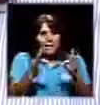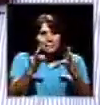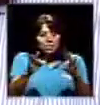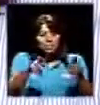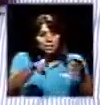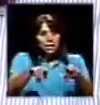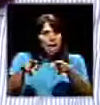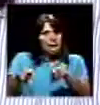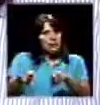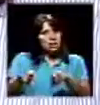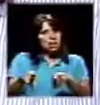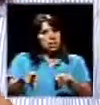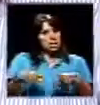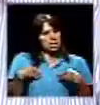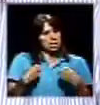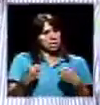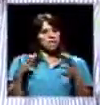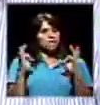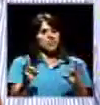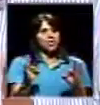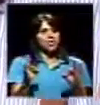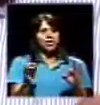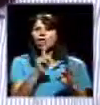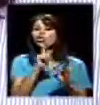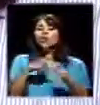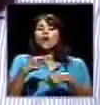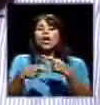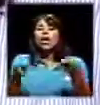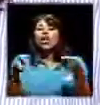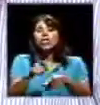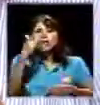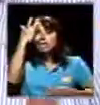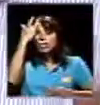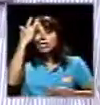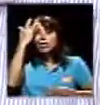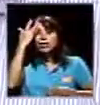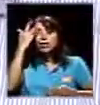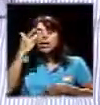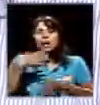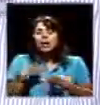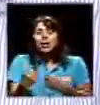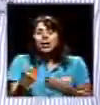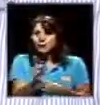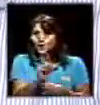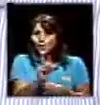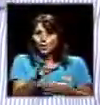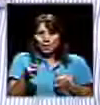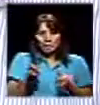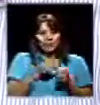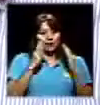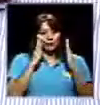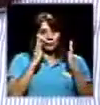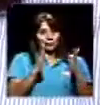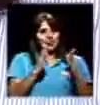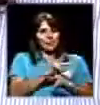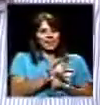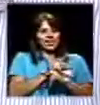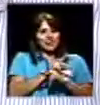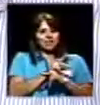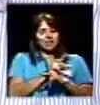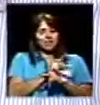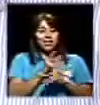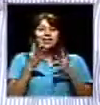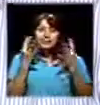bien y no curar una enfermedad, sino prevenir la enfermedad. Y eso lo hacemos en atención primaria, tratar de que la sociedad esté